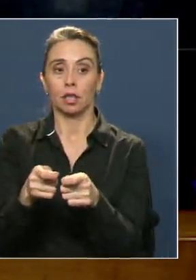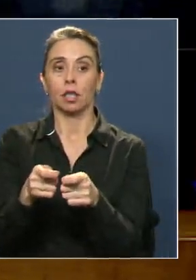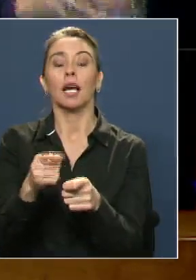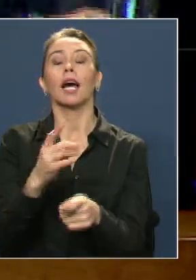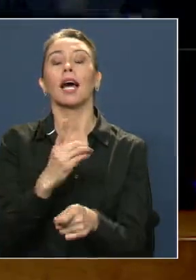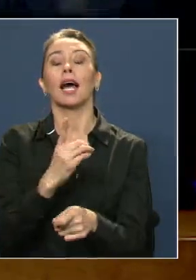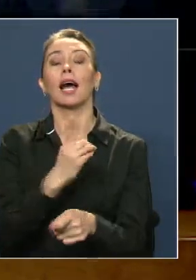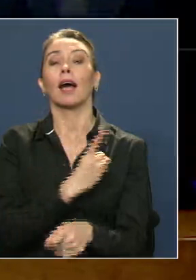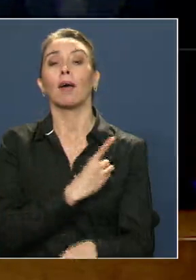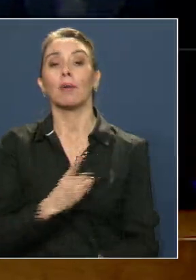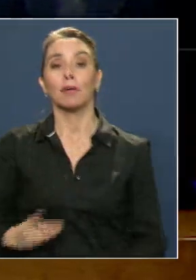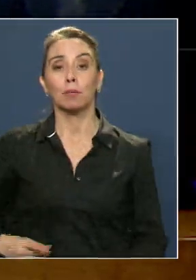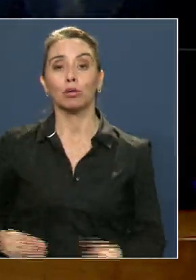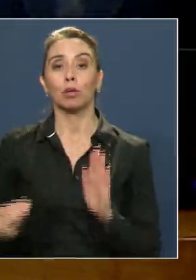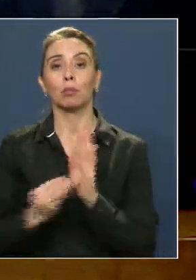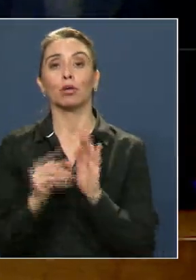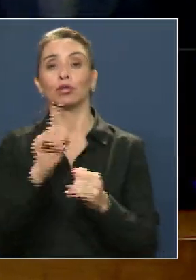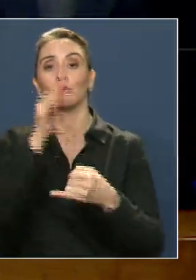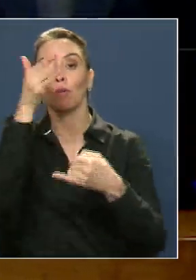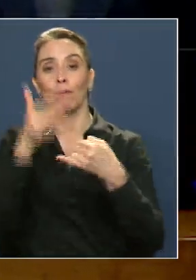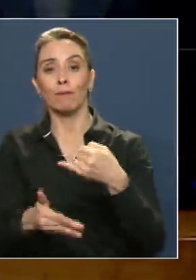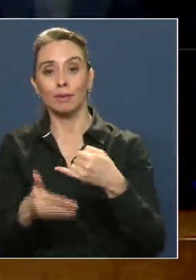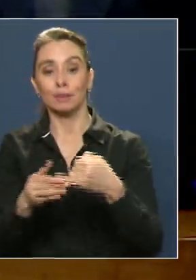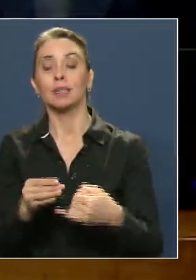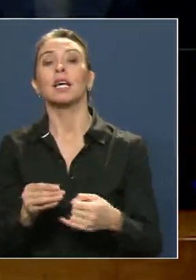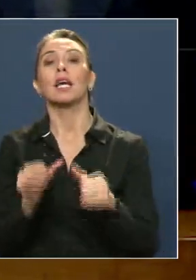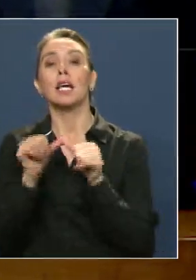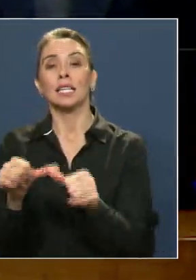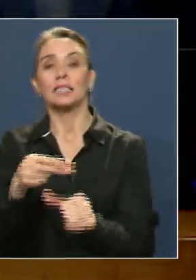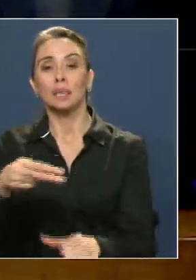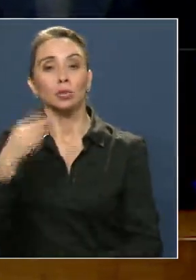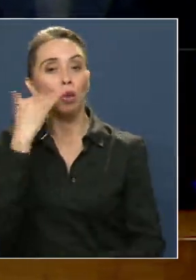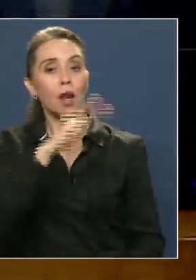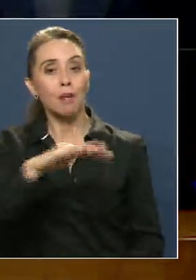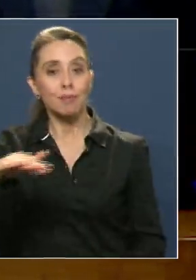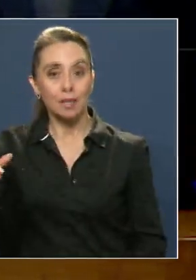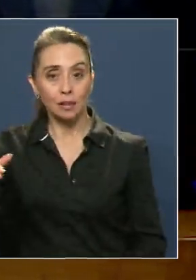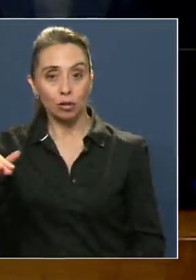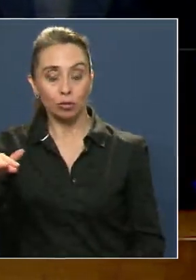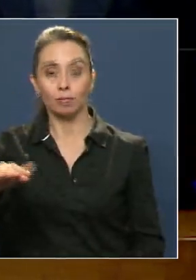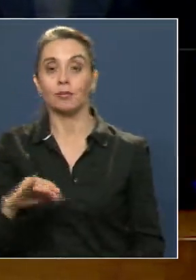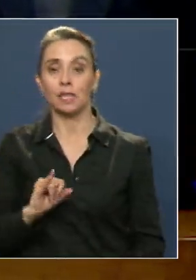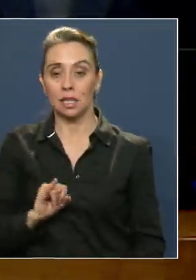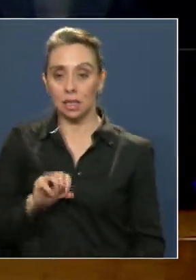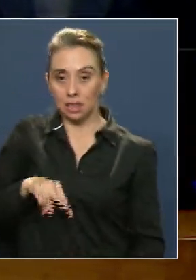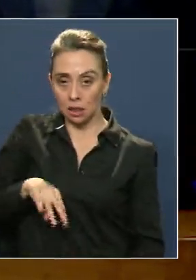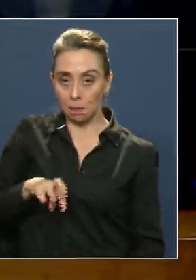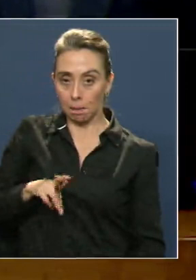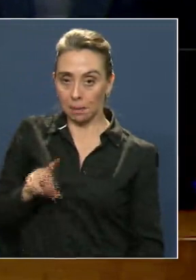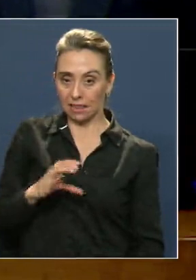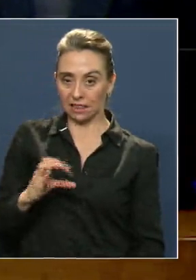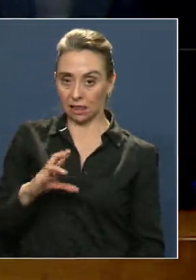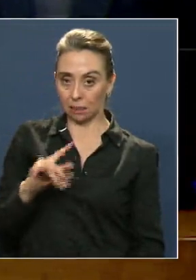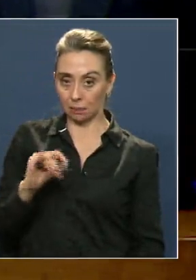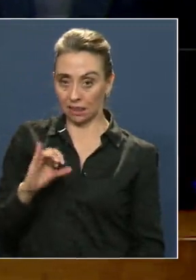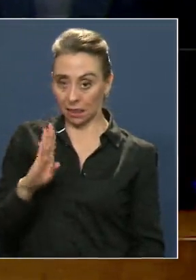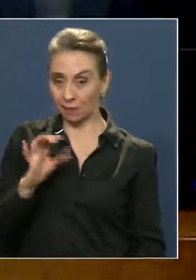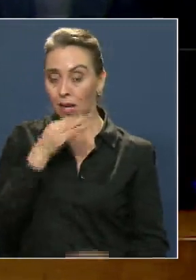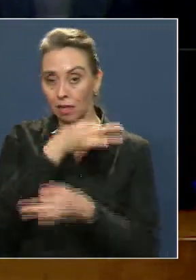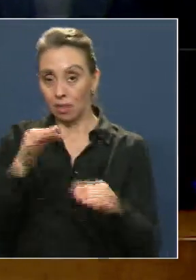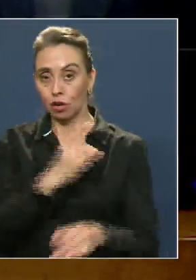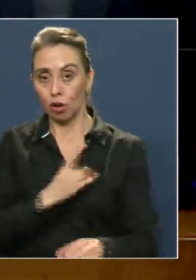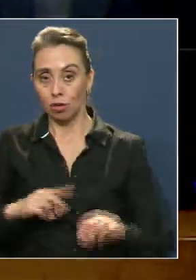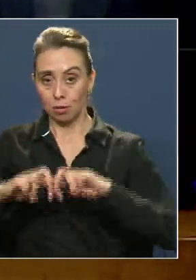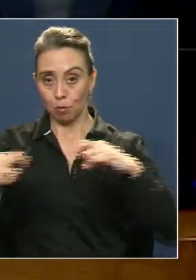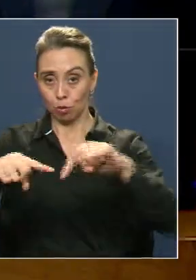moción que declara imprescriptible de los delitos sexuales contra menores. Hago presente a la sala que el proyecto trata materias propias de